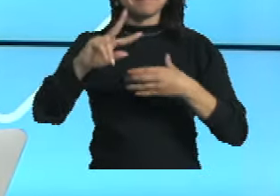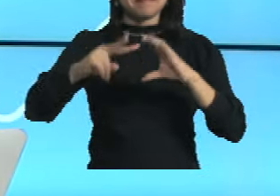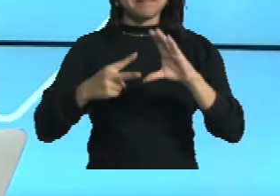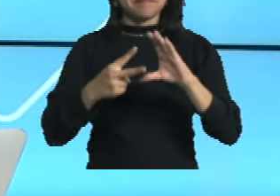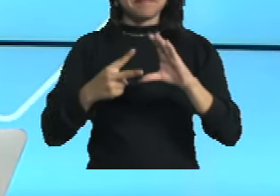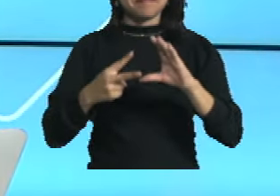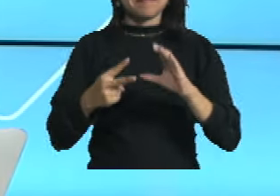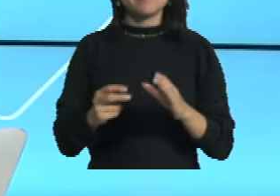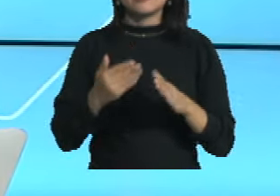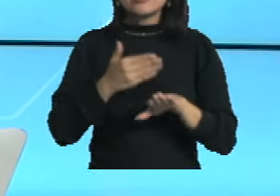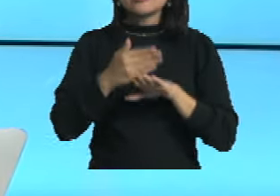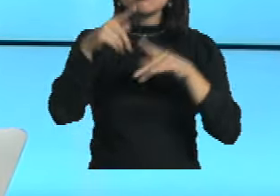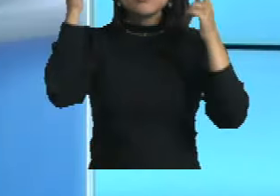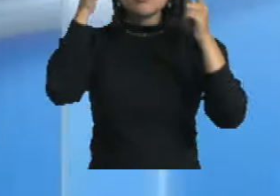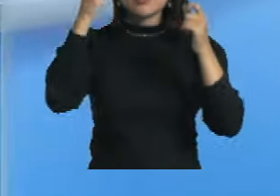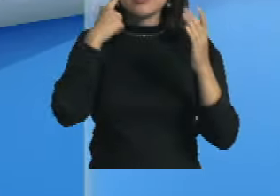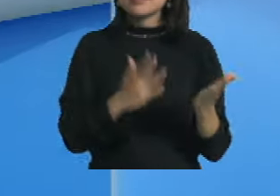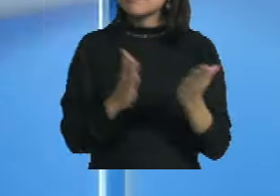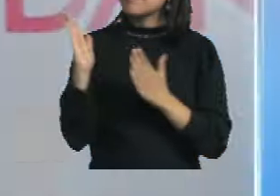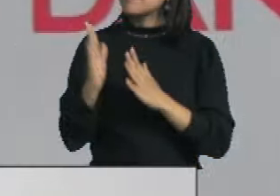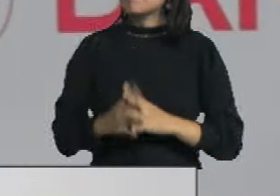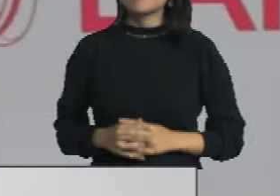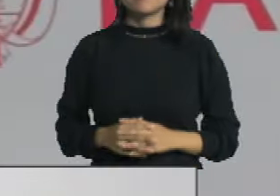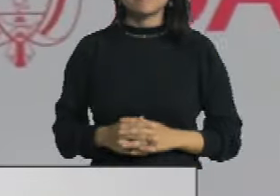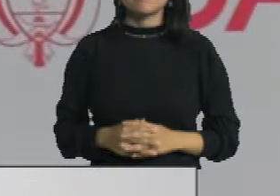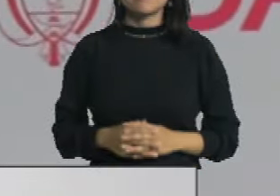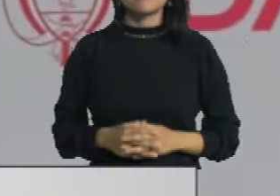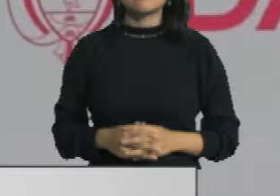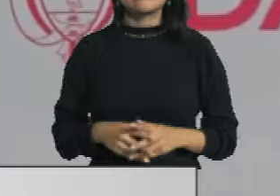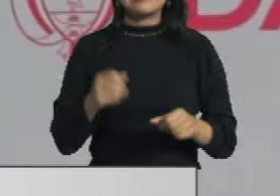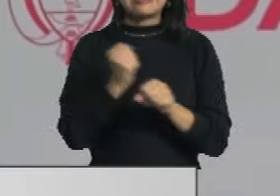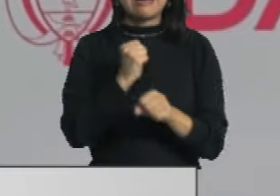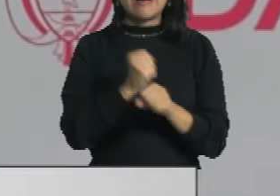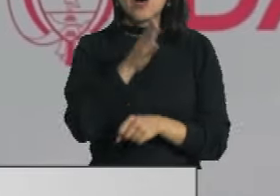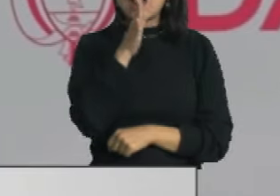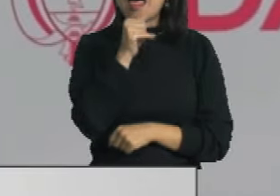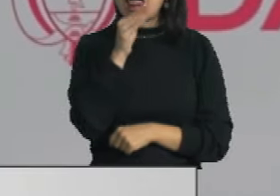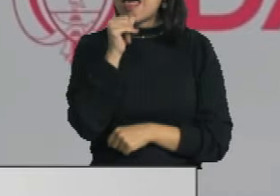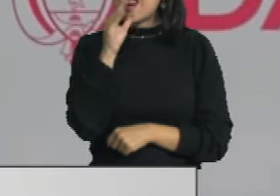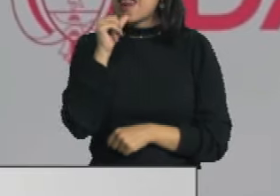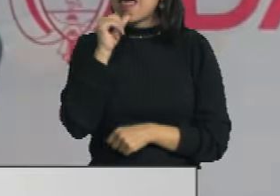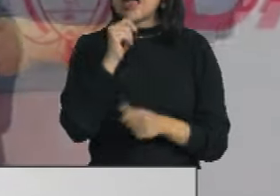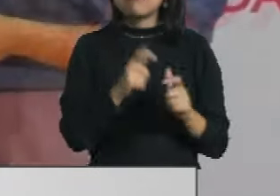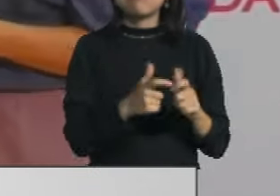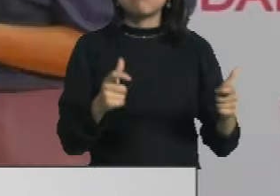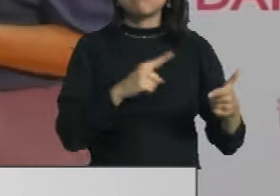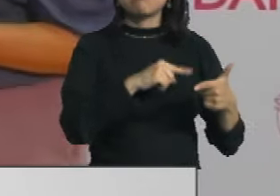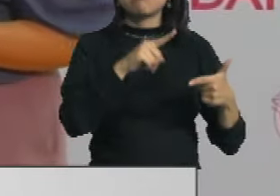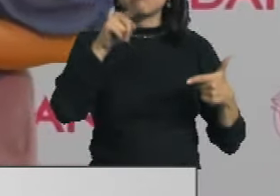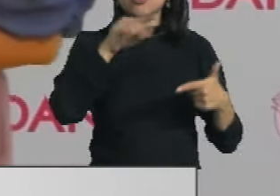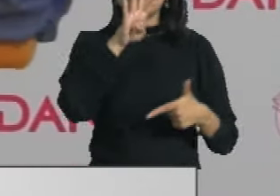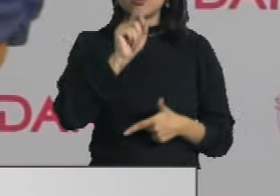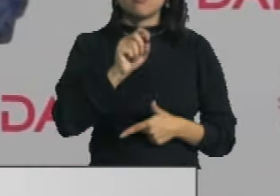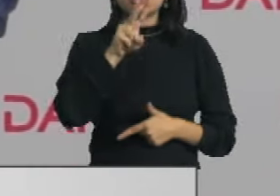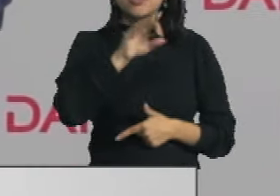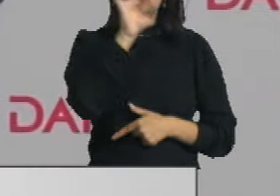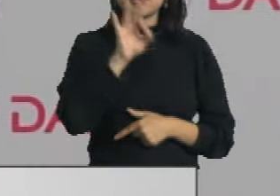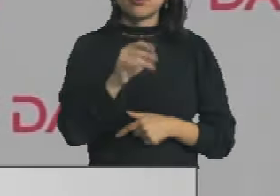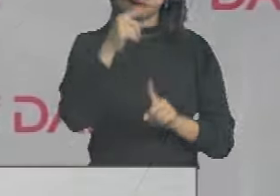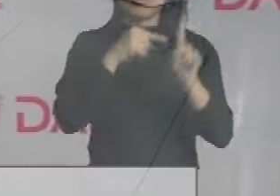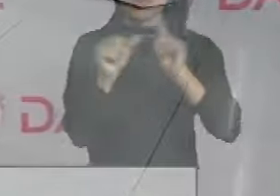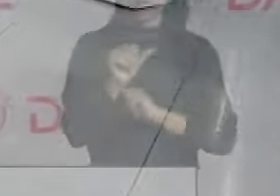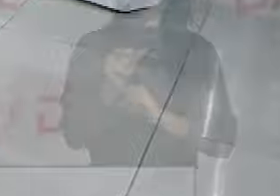1 CMI y al regresar, espere. Sube el desempleo. En agosto registró 9,7%. Ya volvemos.